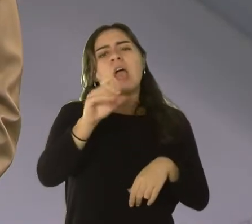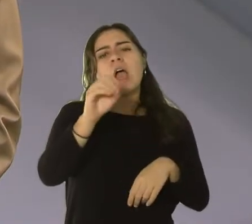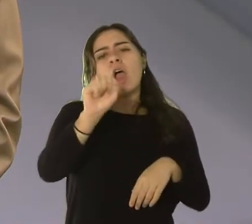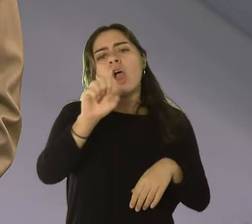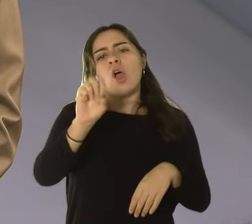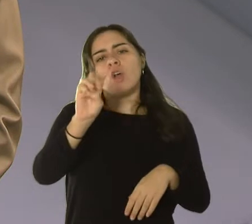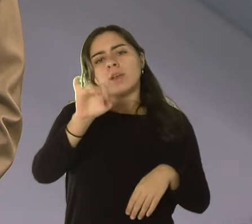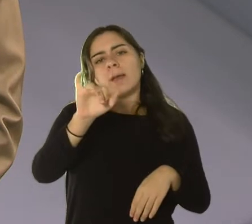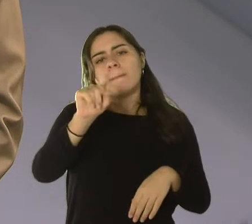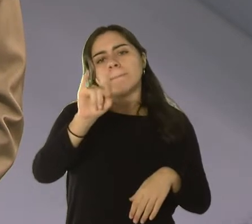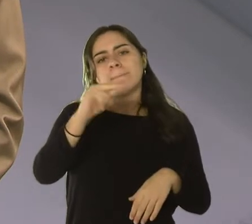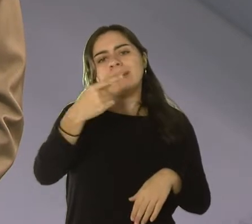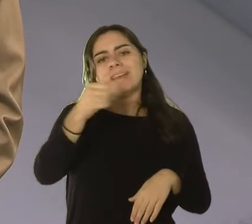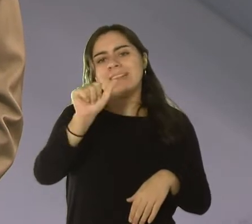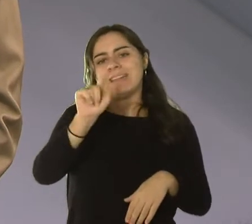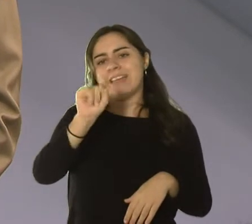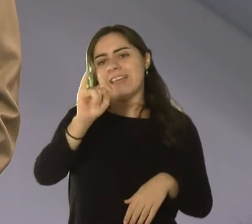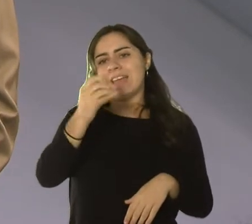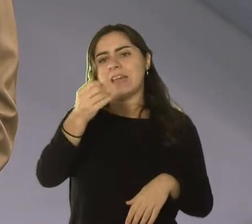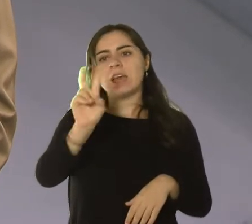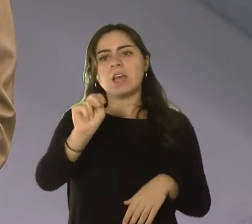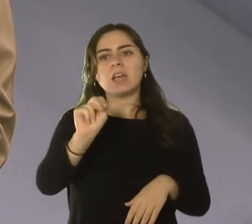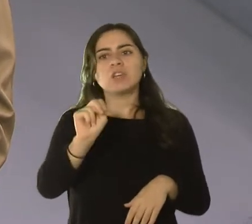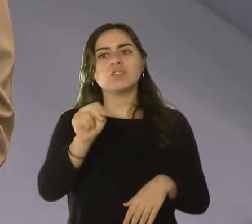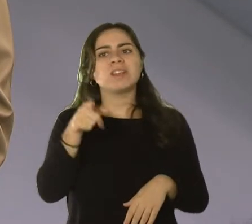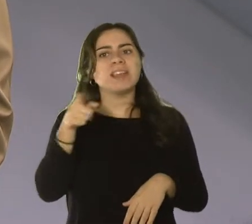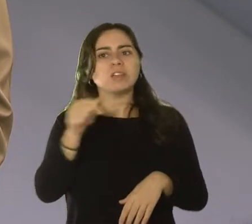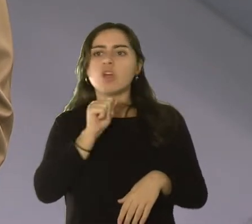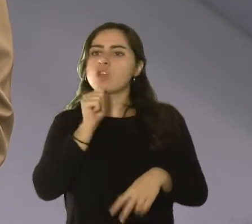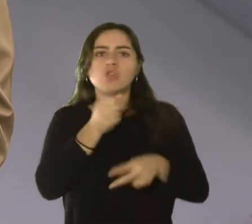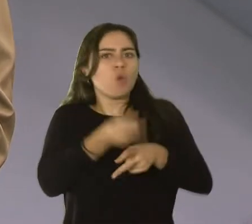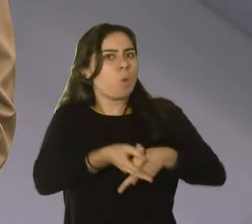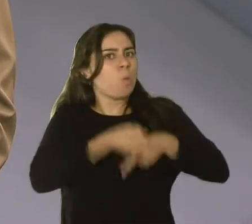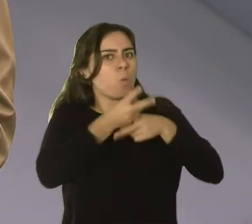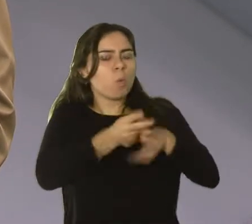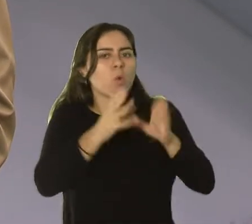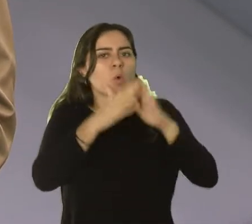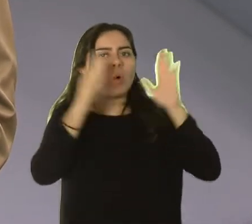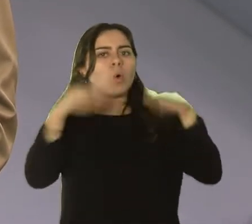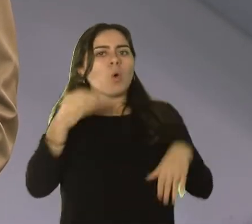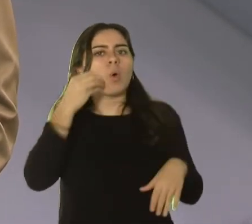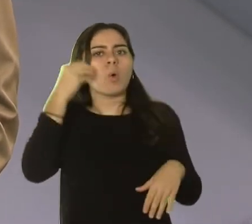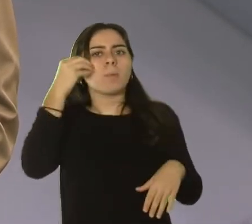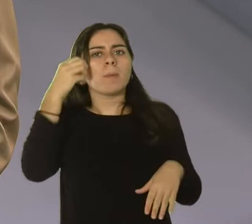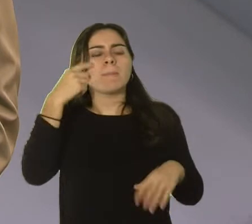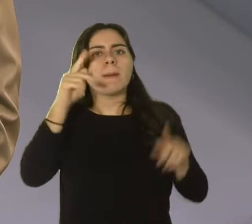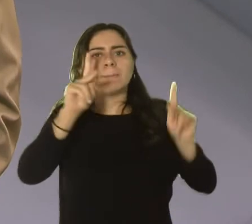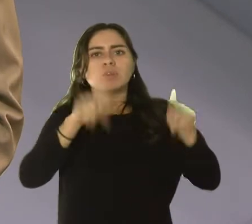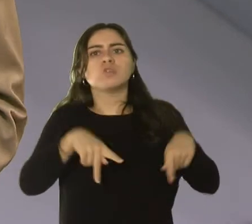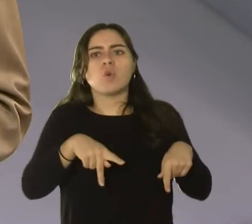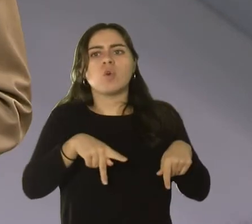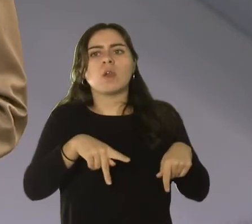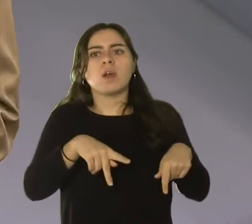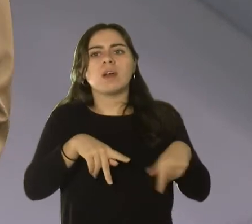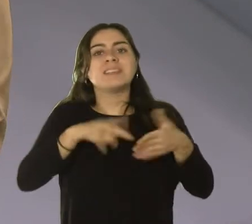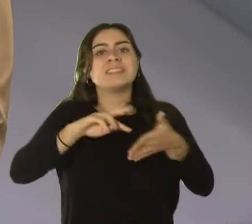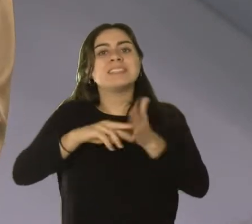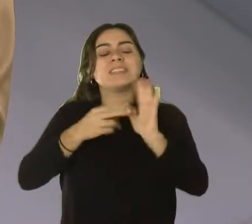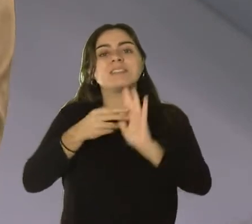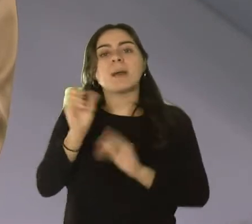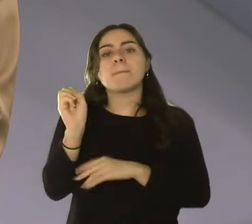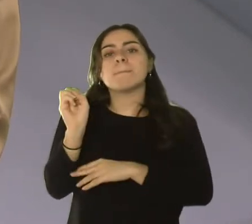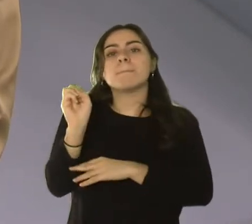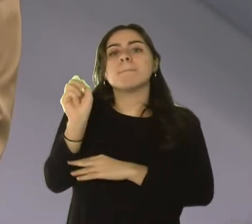cómo está hecho, no salvaguarda la propiedad a esta persona. El banco pudiese, independientemente